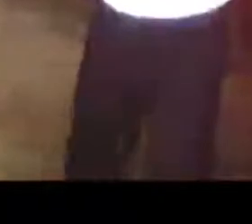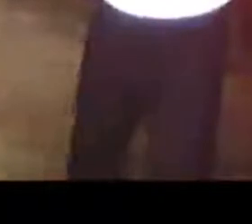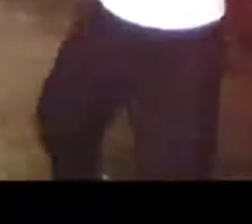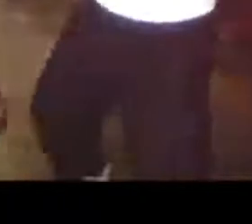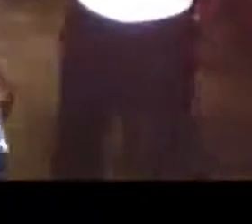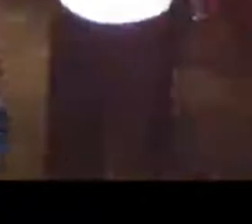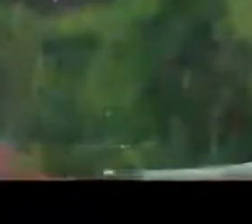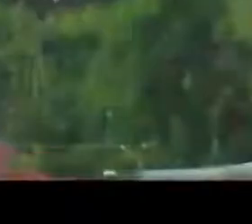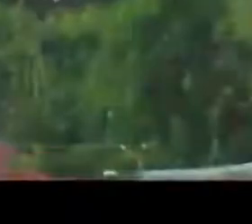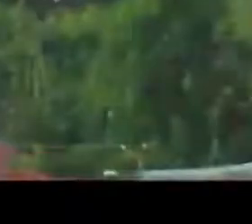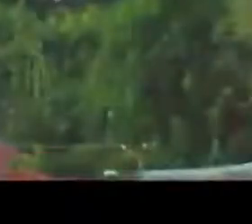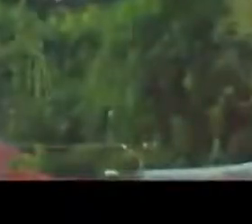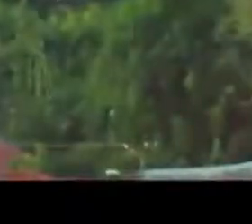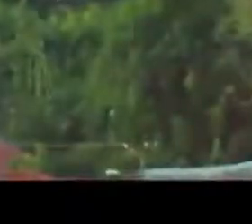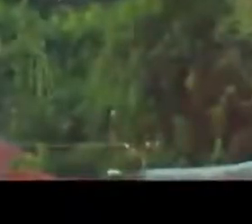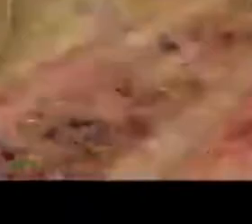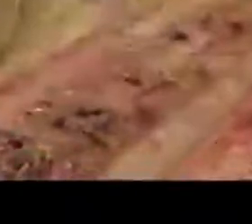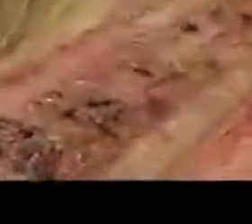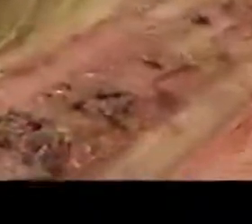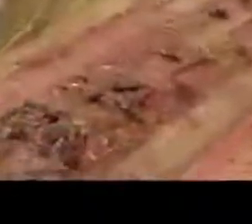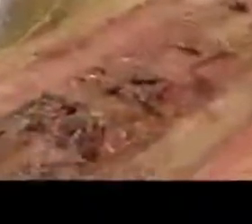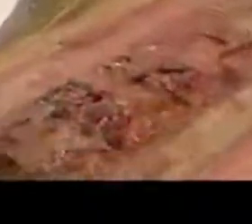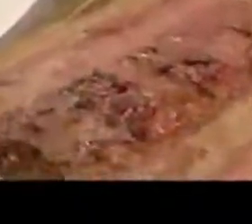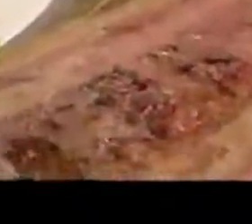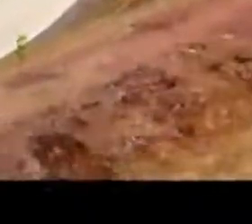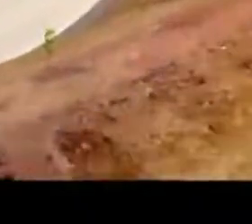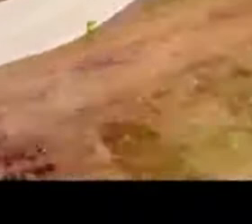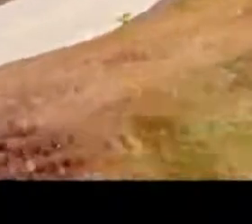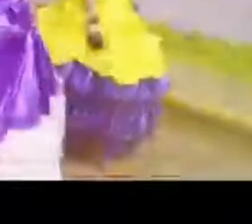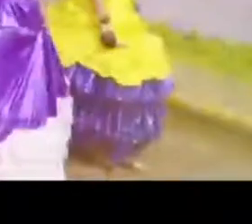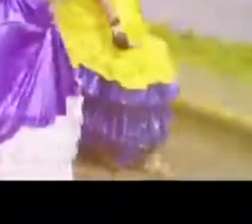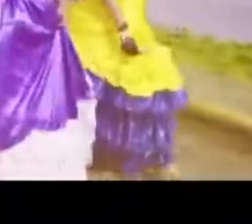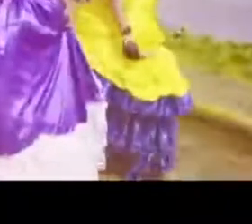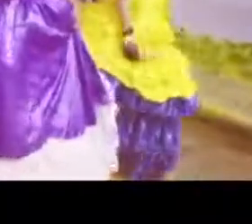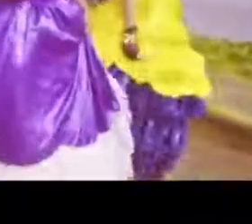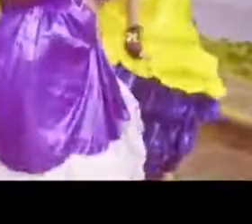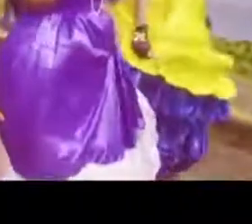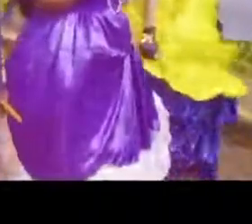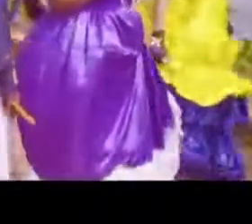Llegar y disfrutar nuestro Caribe, un sueño hecho realidad.